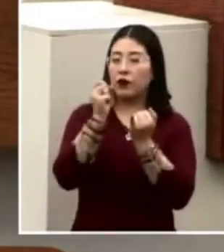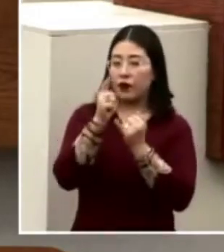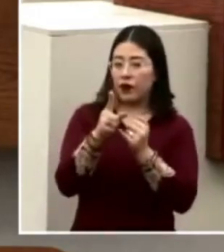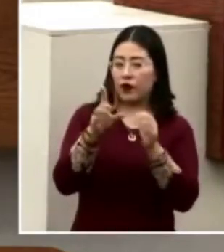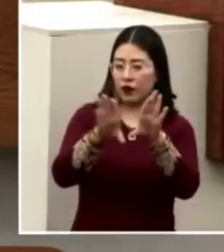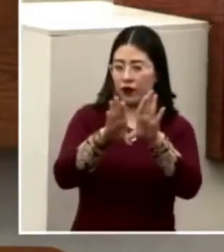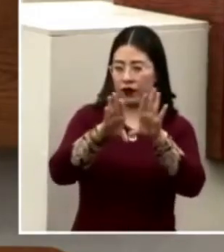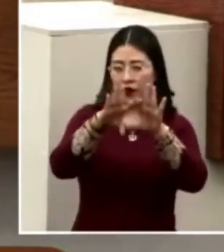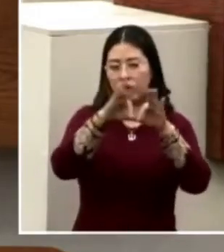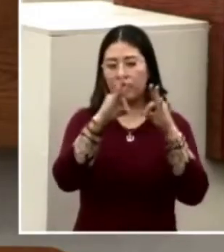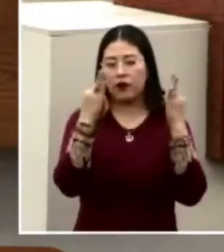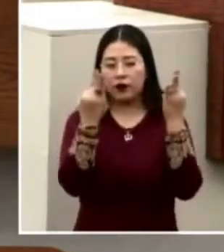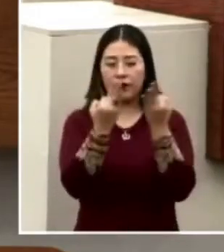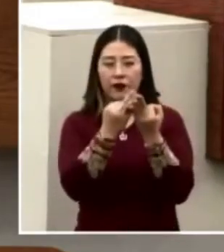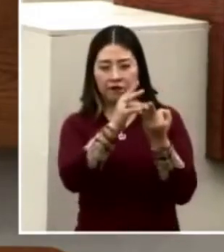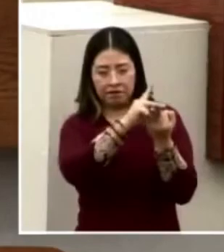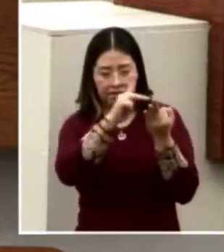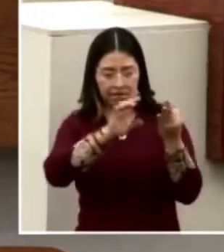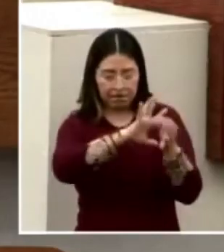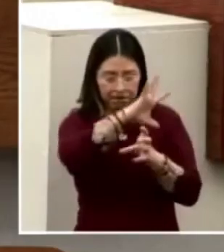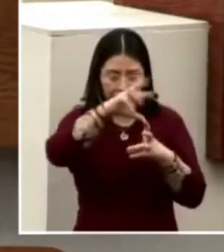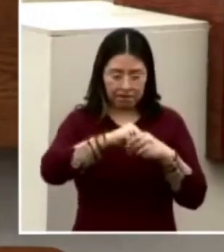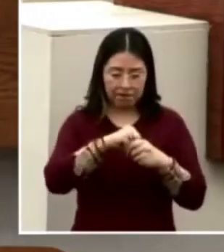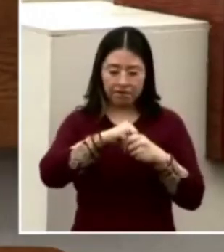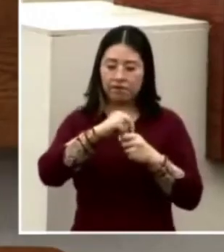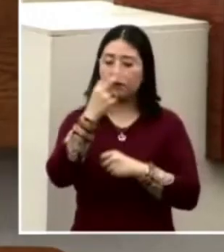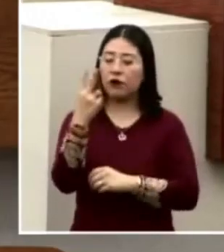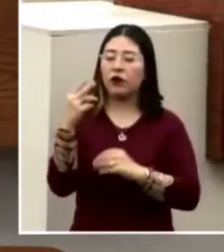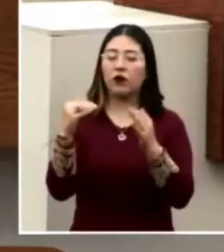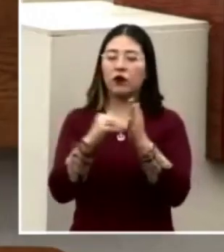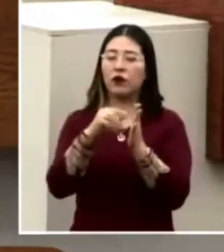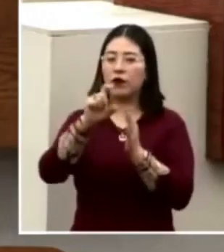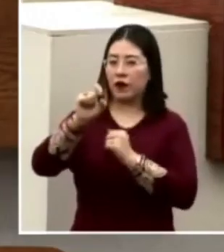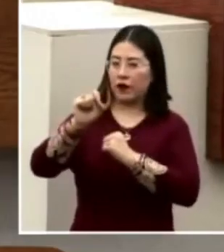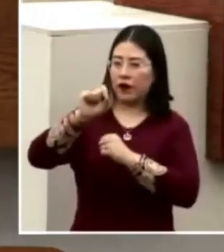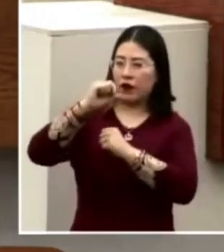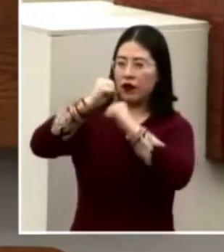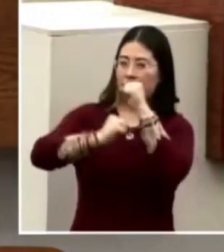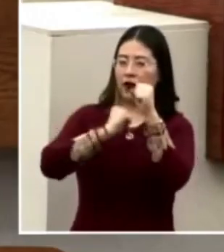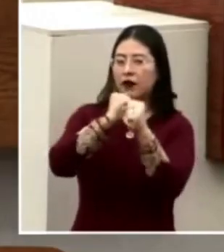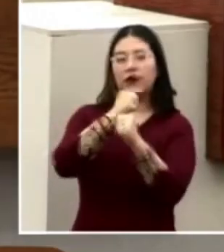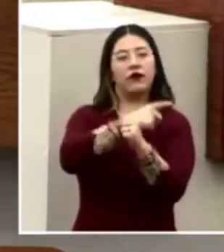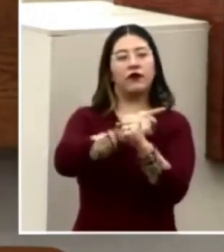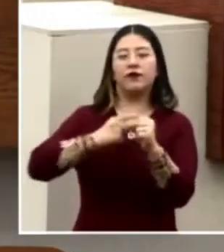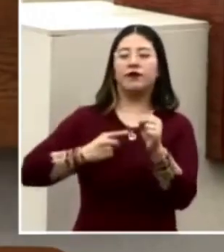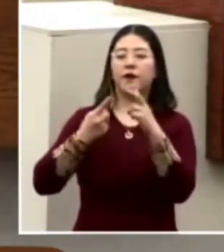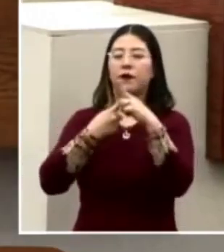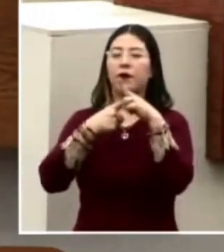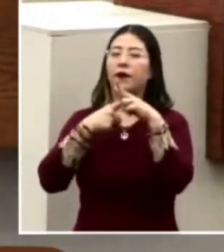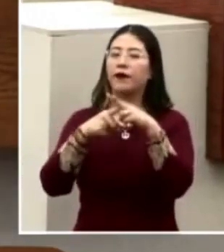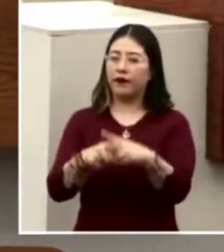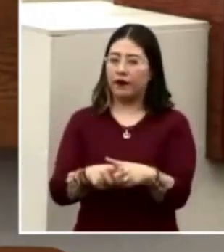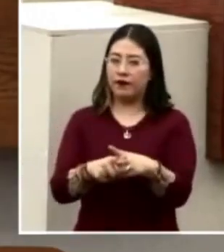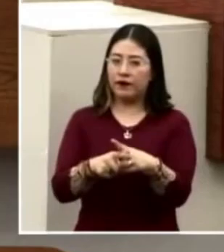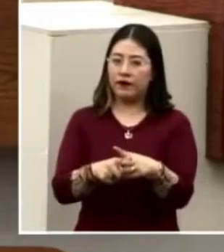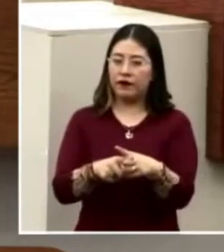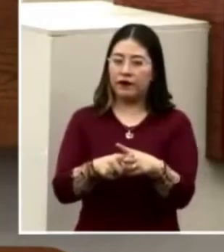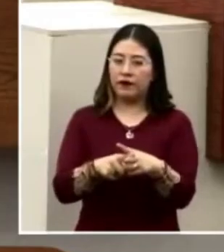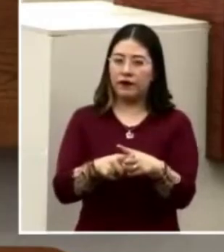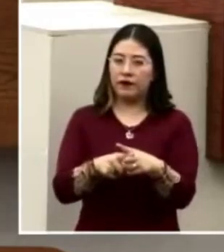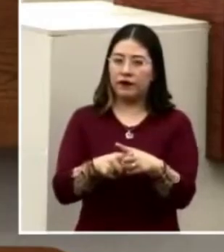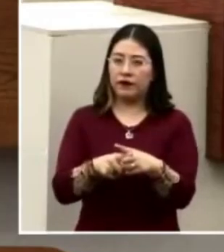que en el 2020, que era el año en el que debía de iniciarse ese reporte, que en esa época sería